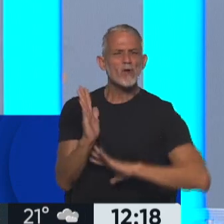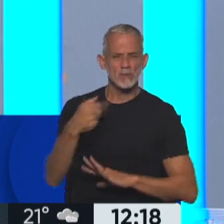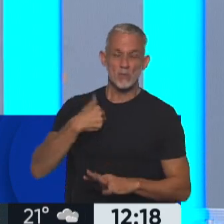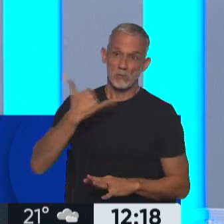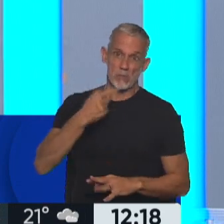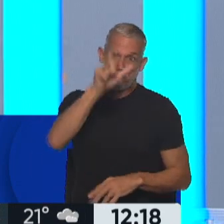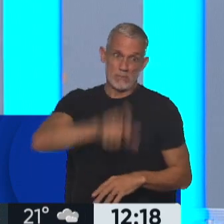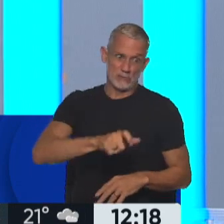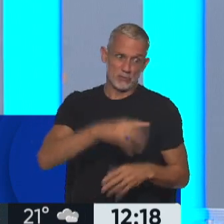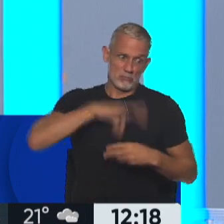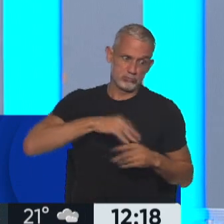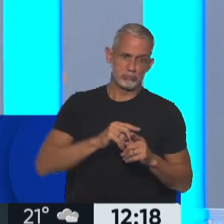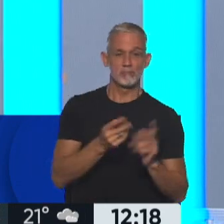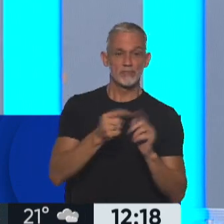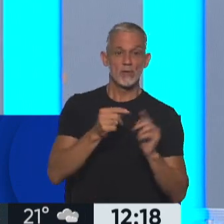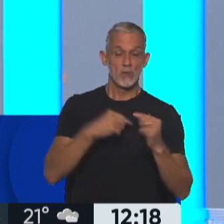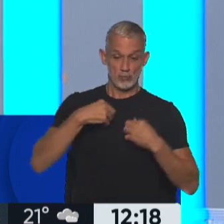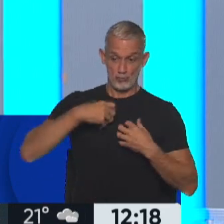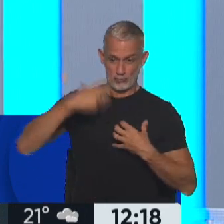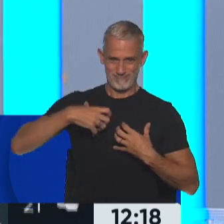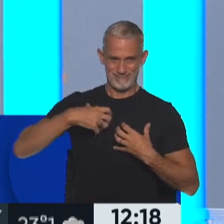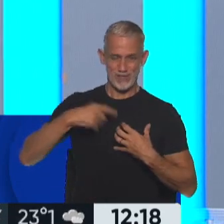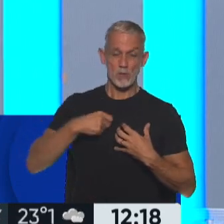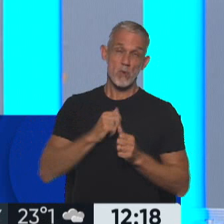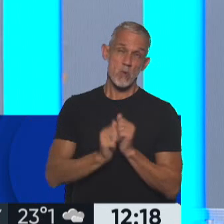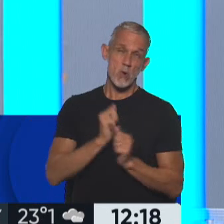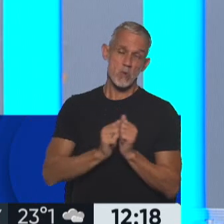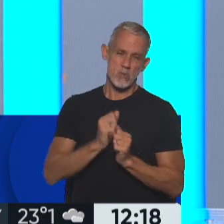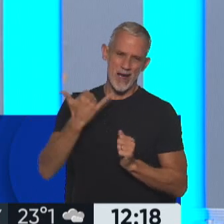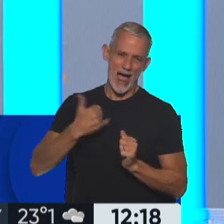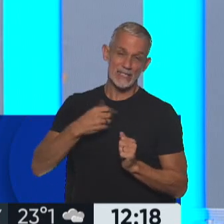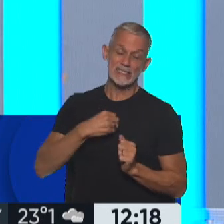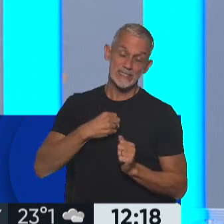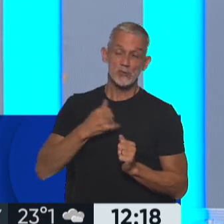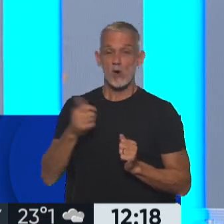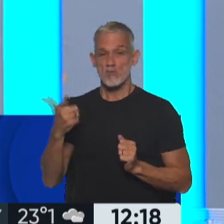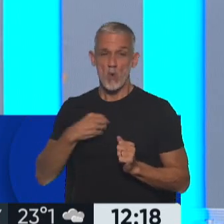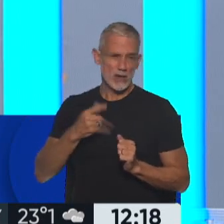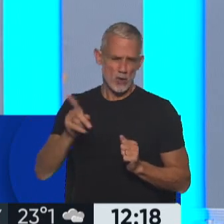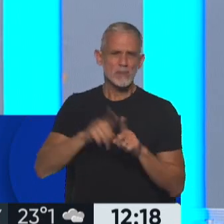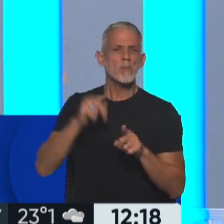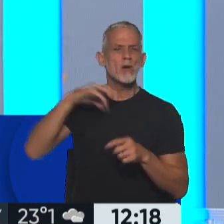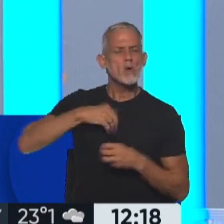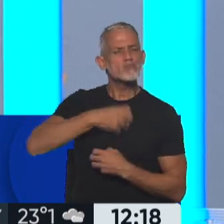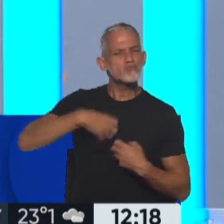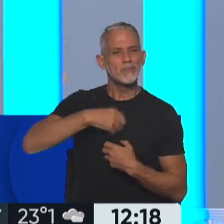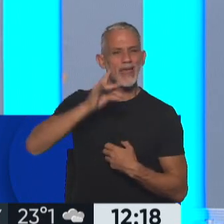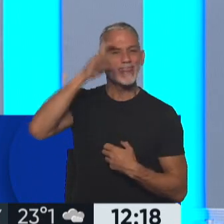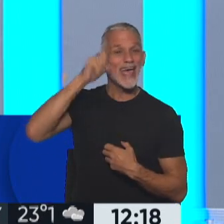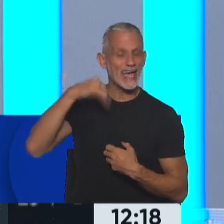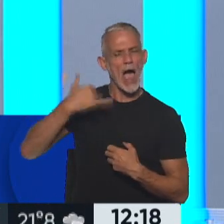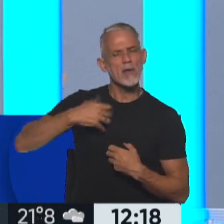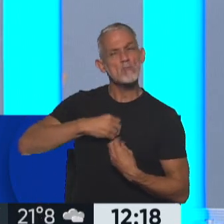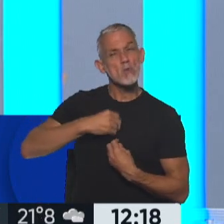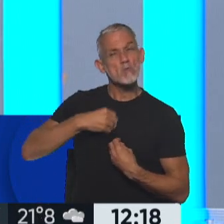persona infectada, viene el mosquito, esta persona está en periodo de viremia, que puede ser sintomático o asintomático, la mitad no va a